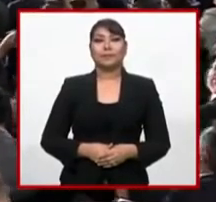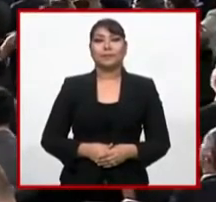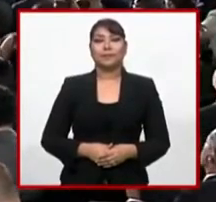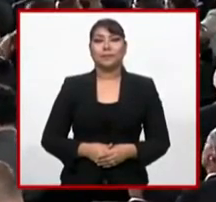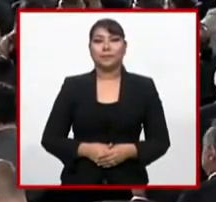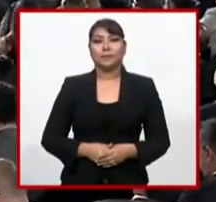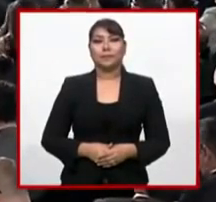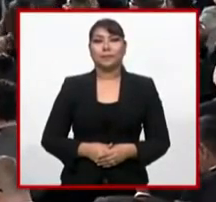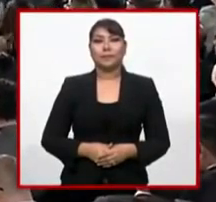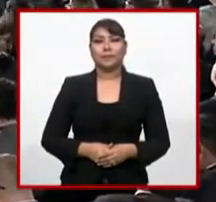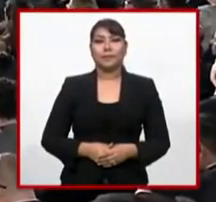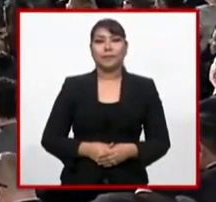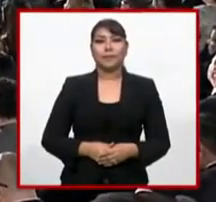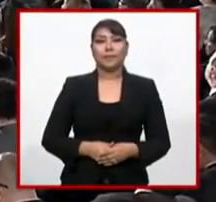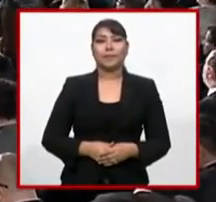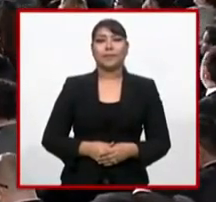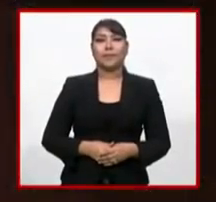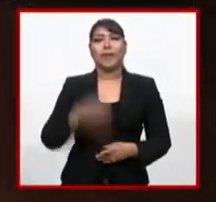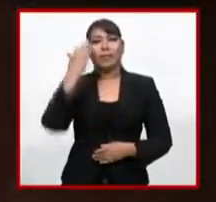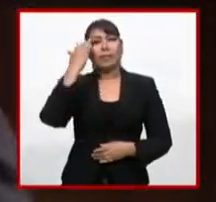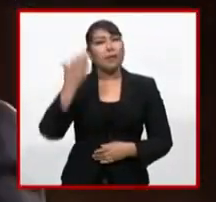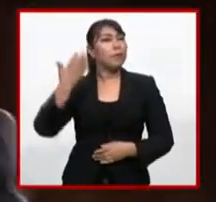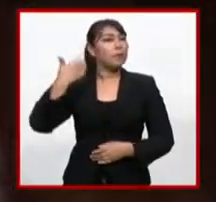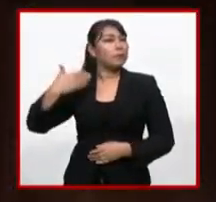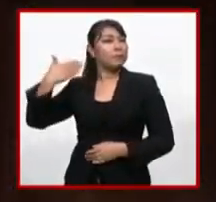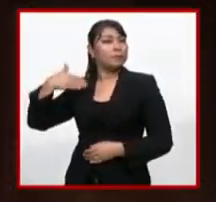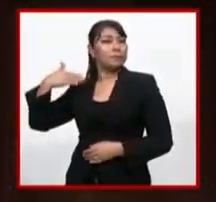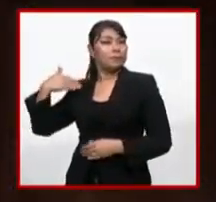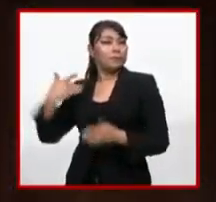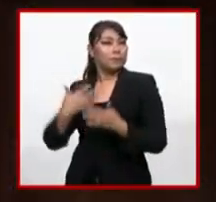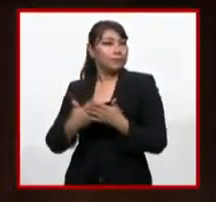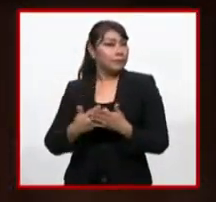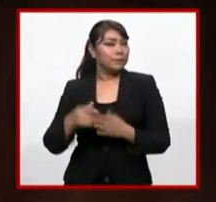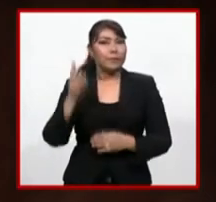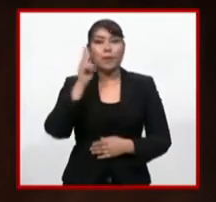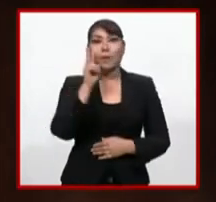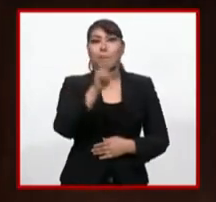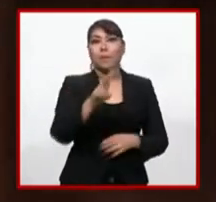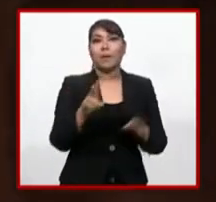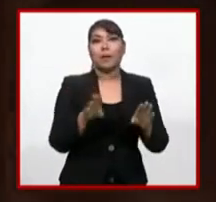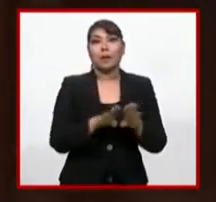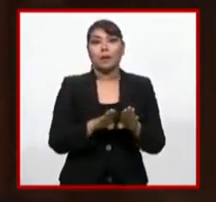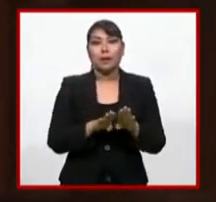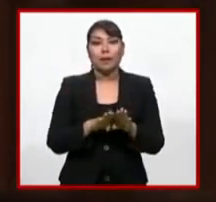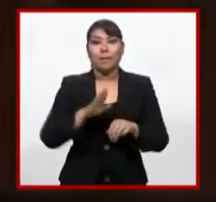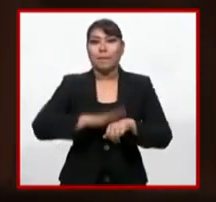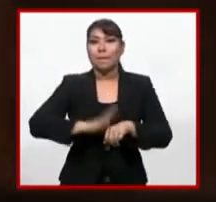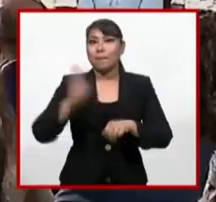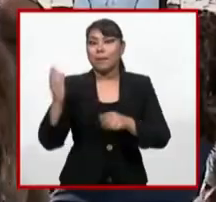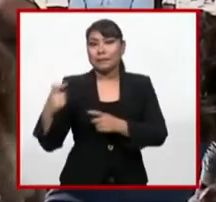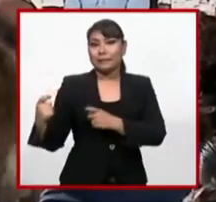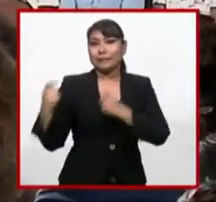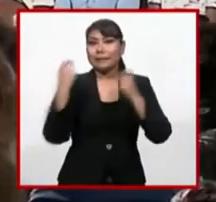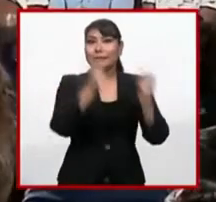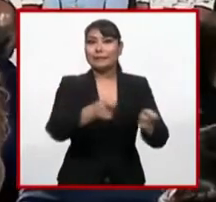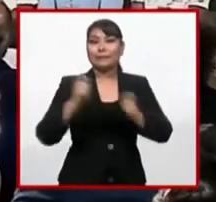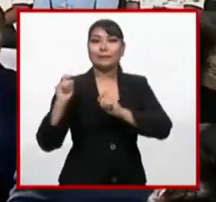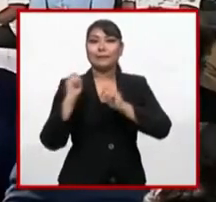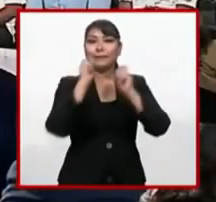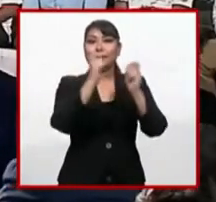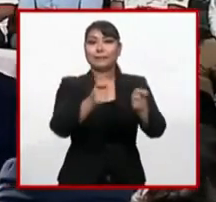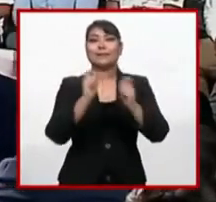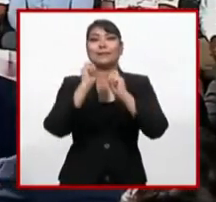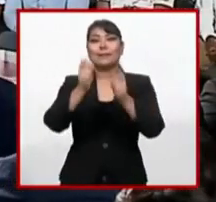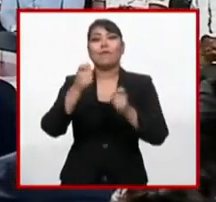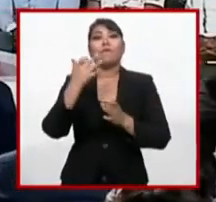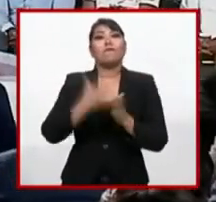Hace algunas semanas inclusive pudimos ver la entrega de equipamiento que no se había podido llevar a cabo